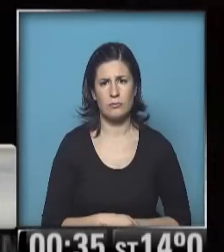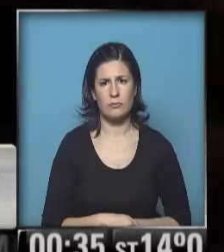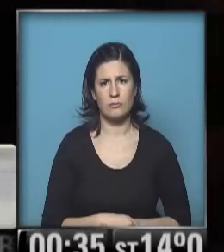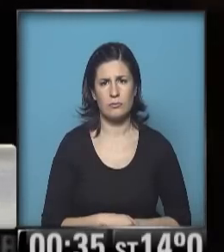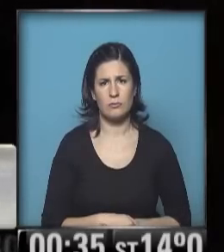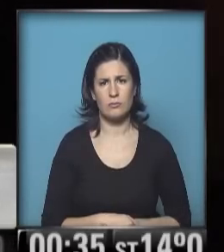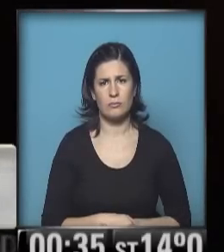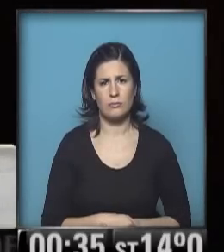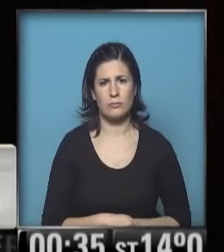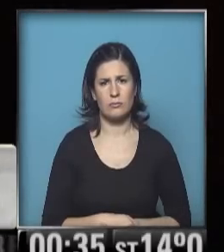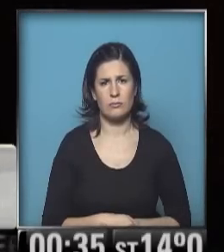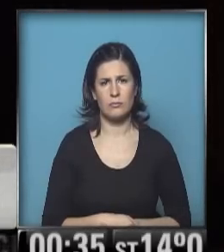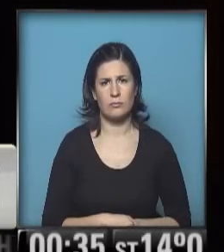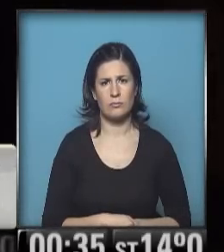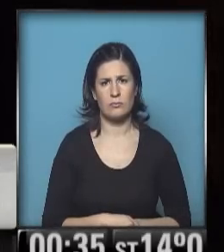State.